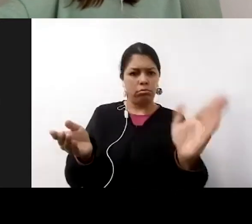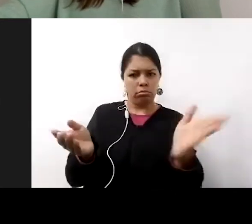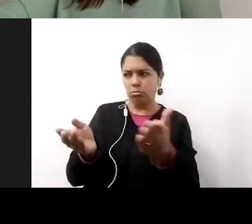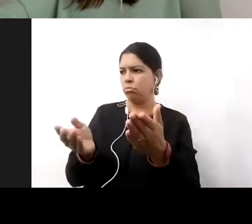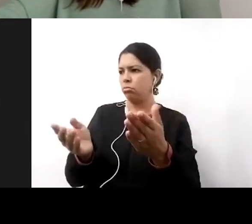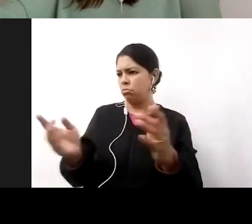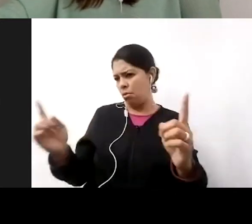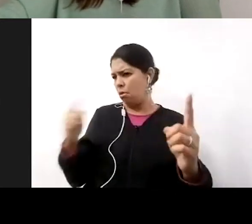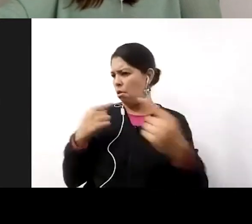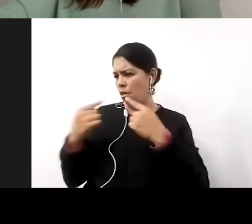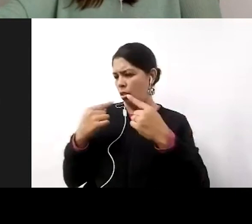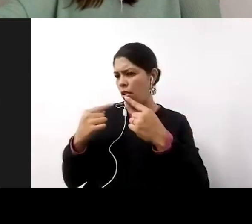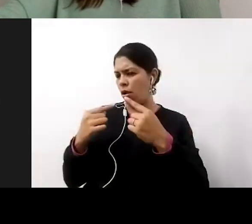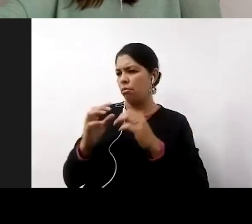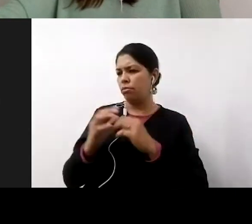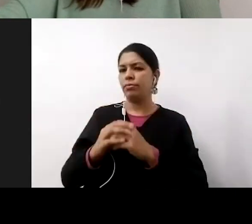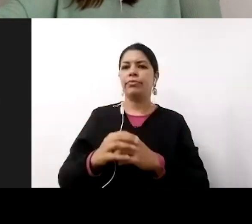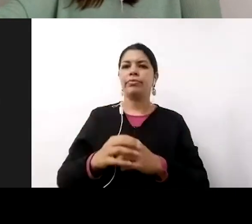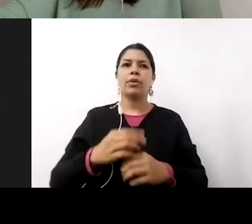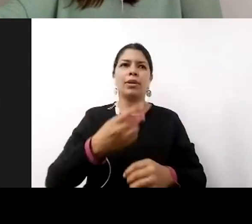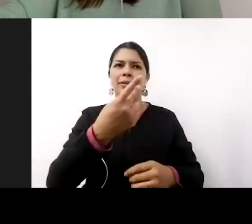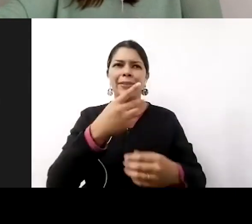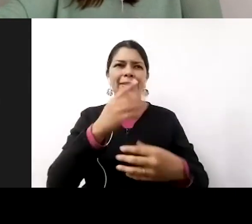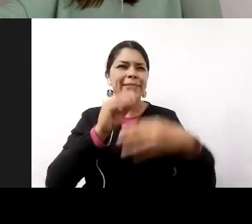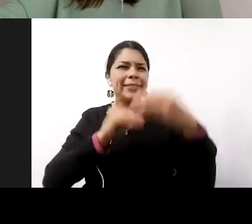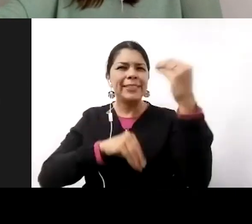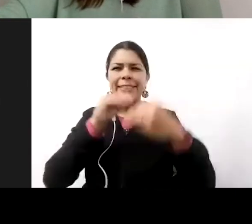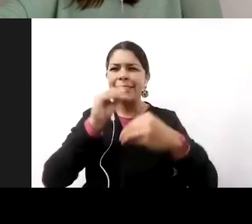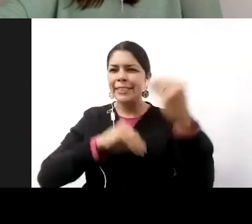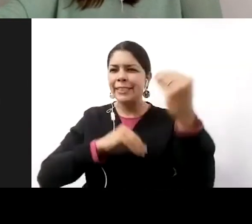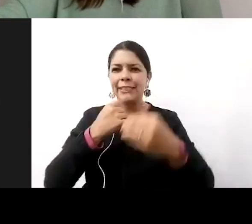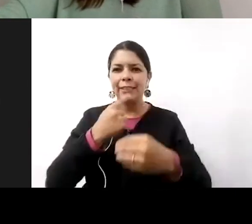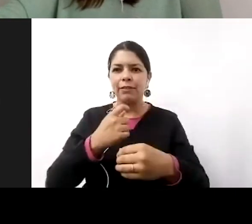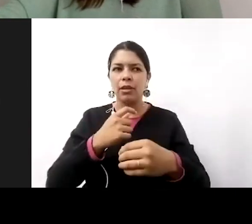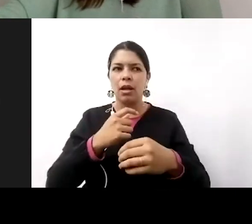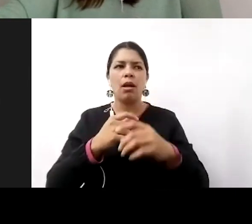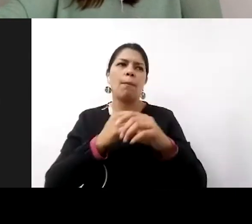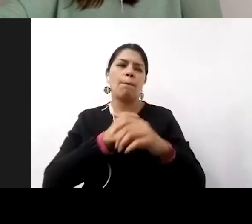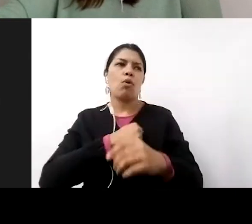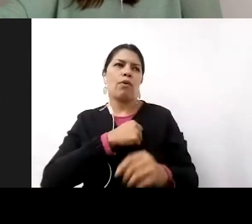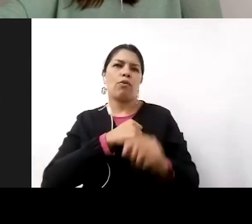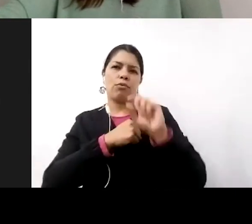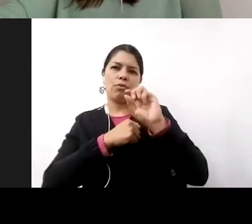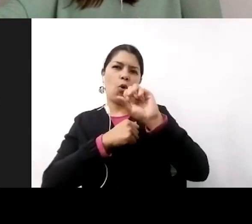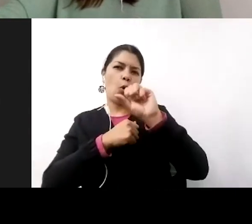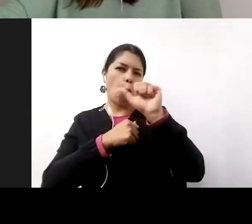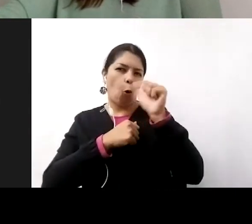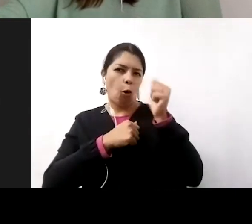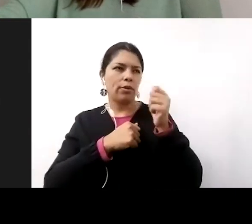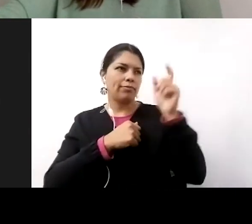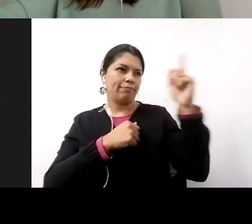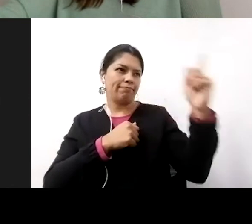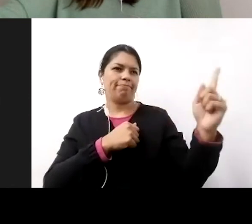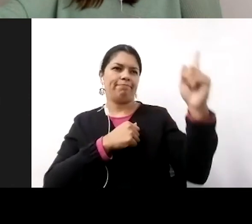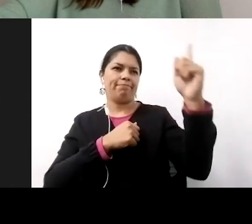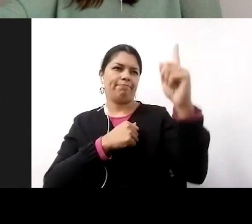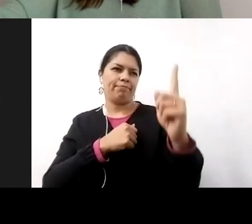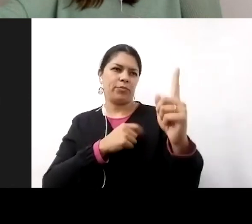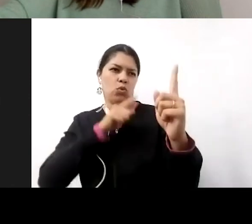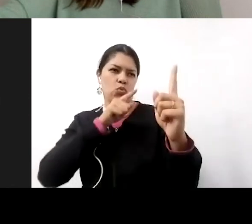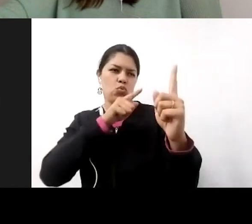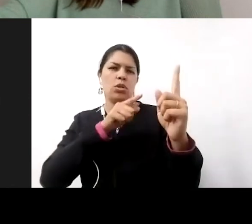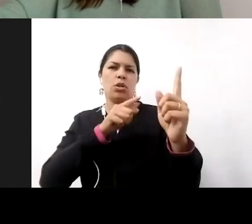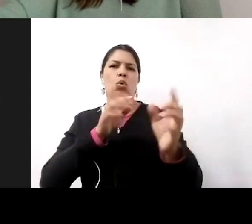negociar, buscan un tercero o un mediador que presente imparcialidad para ellos y les dé ayuda a